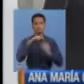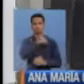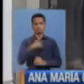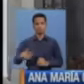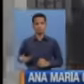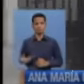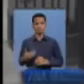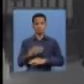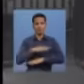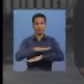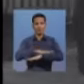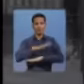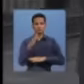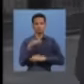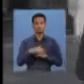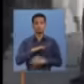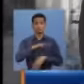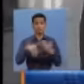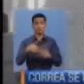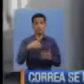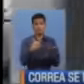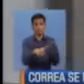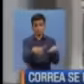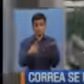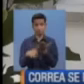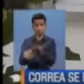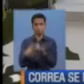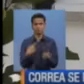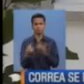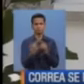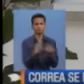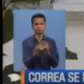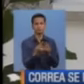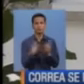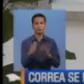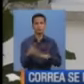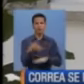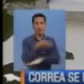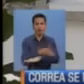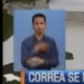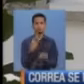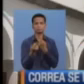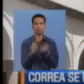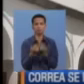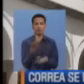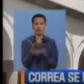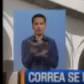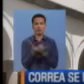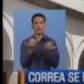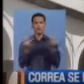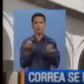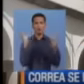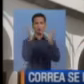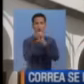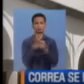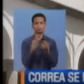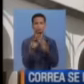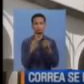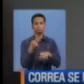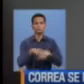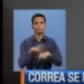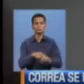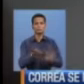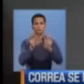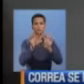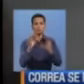Carondelet. Se reunió con algunos de sus ministros y funcionarios previo al debate económico previsto para esta noche a las 21